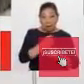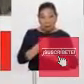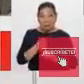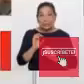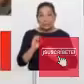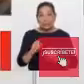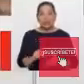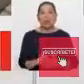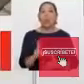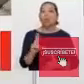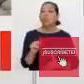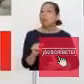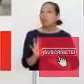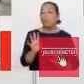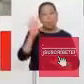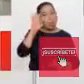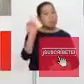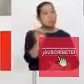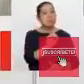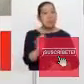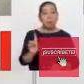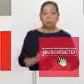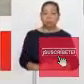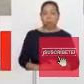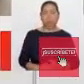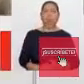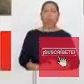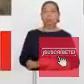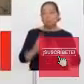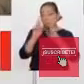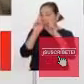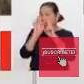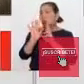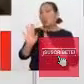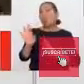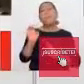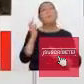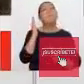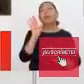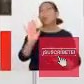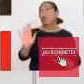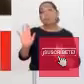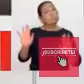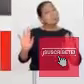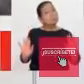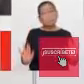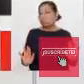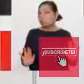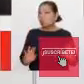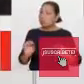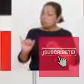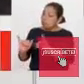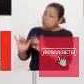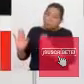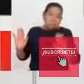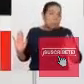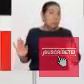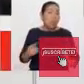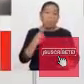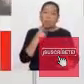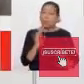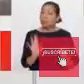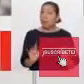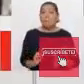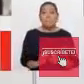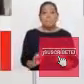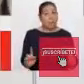le pidieron es que no participe la policía. Entonces nosotros, muy respetuosos de la decisión del papá, dejamos que ellos manejen todo el